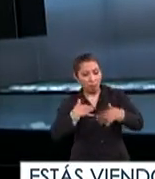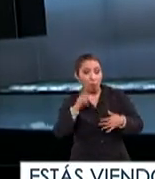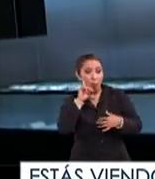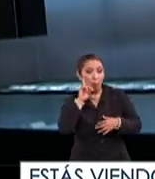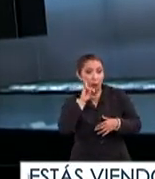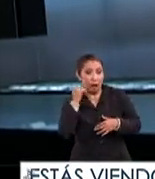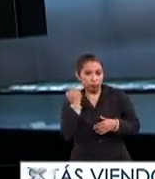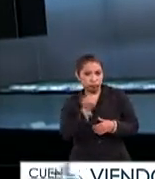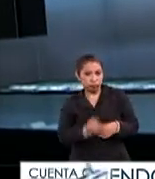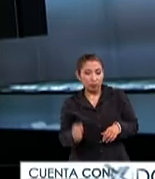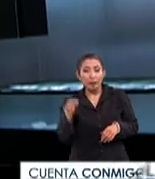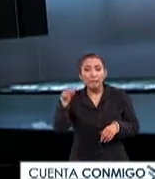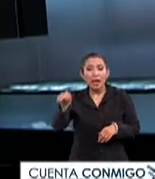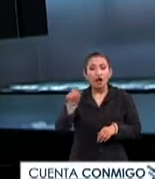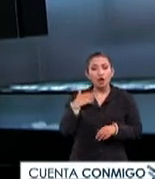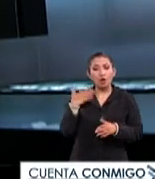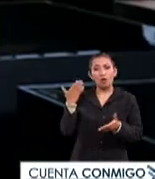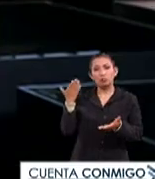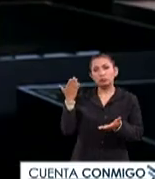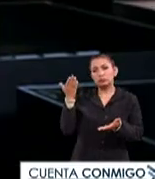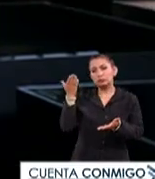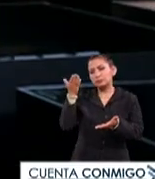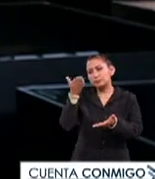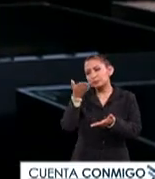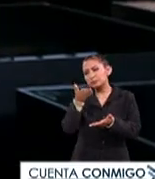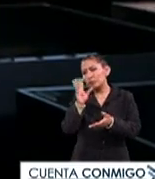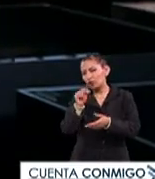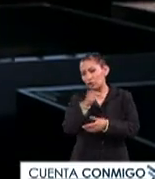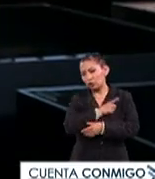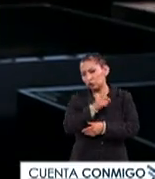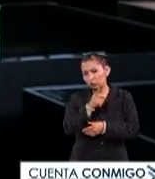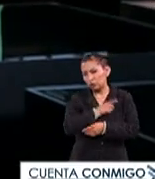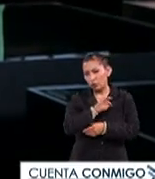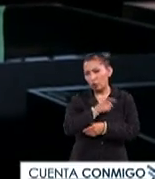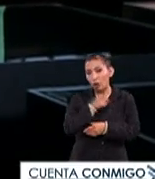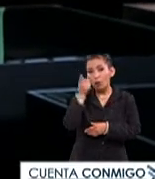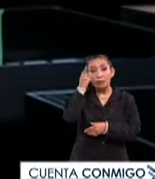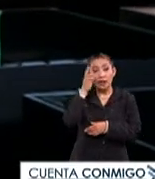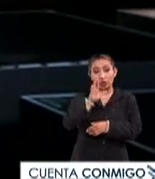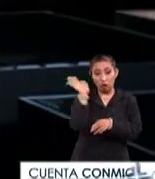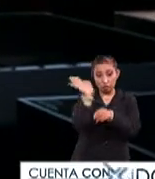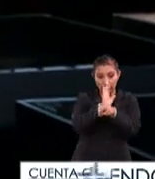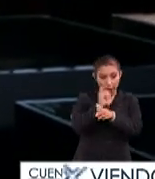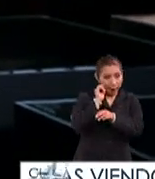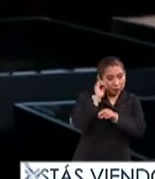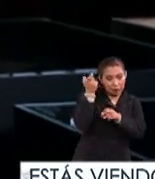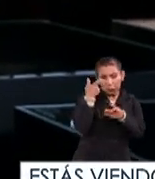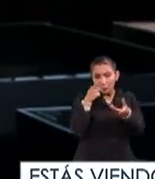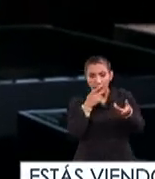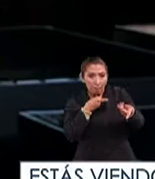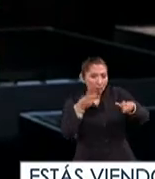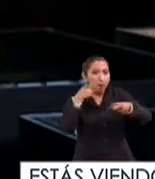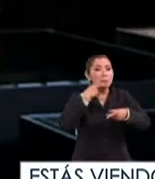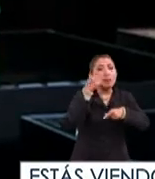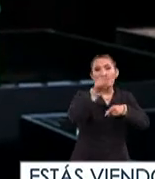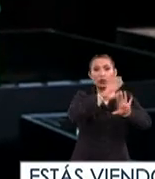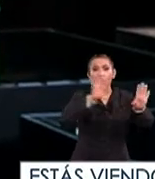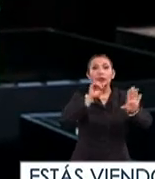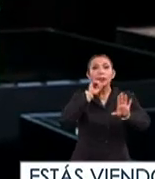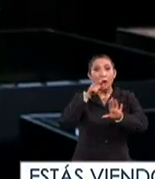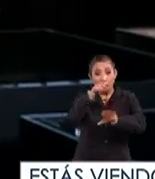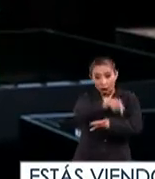de modas, ¿no? Pero también él participó, no nada más era un director de cine, ¿no? También